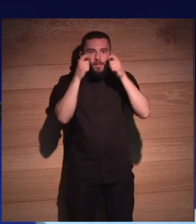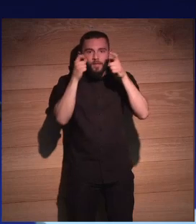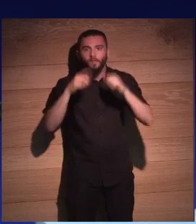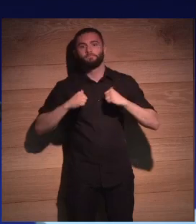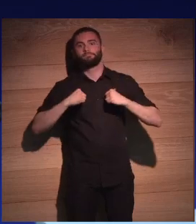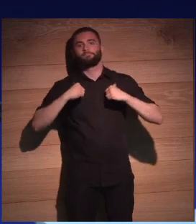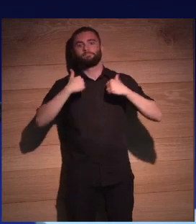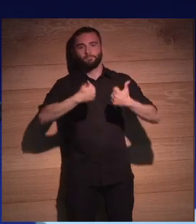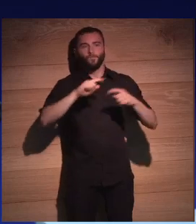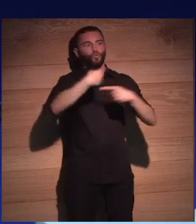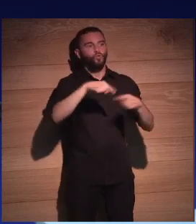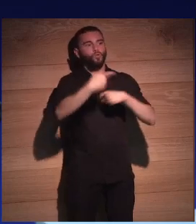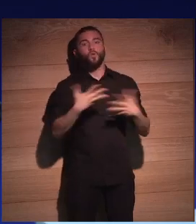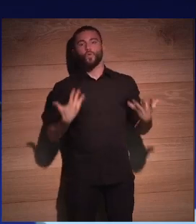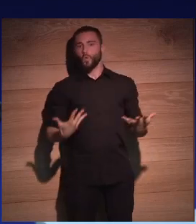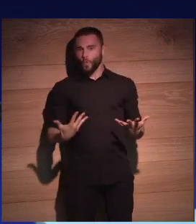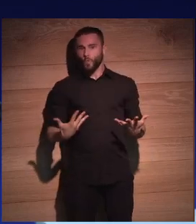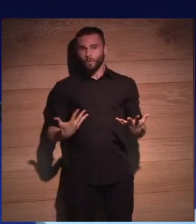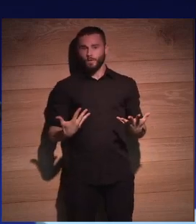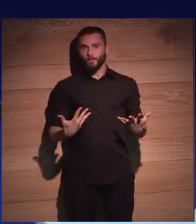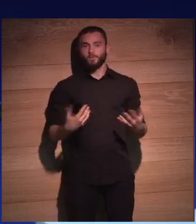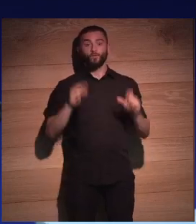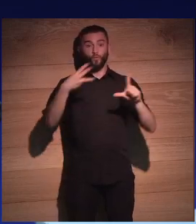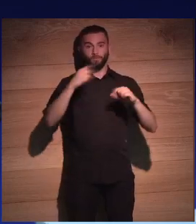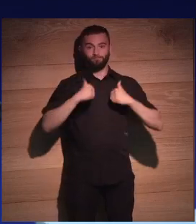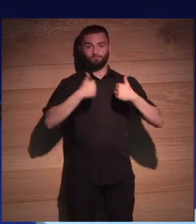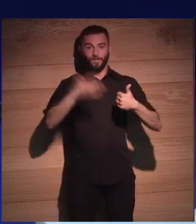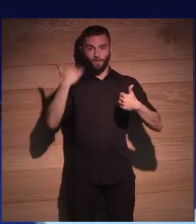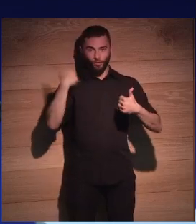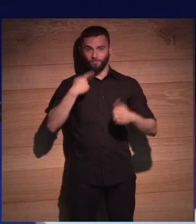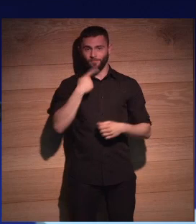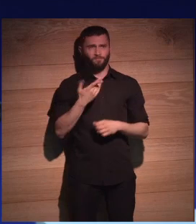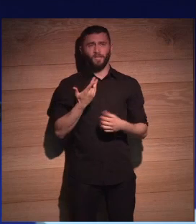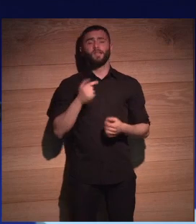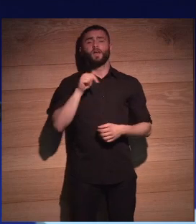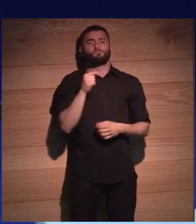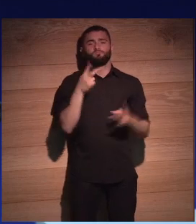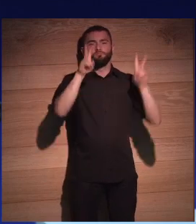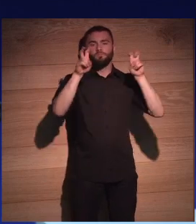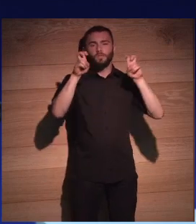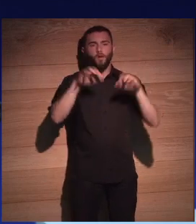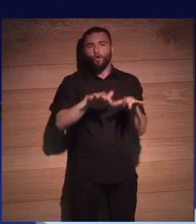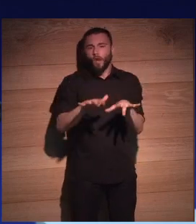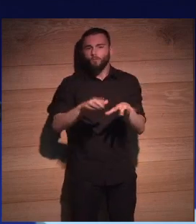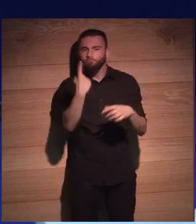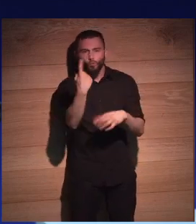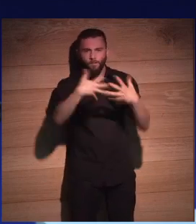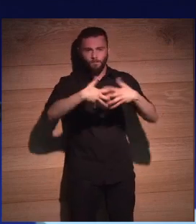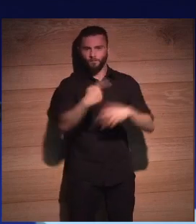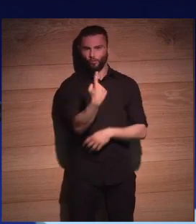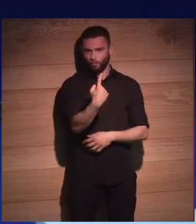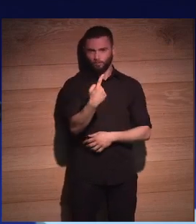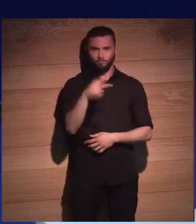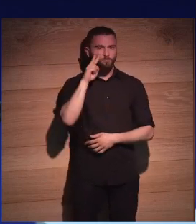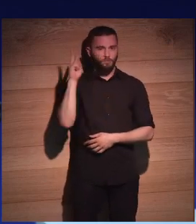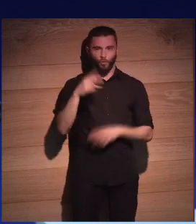cuenta de las consecuencias que tiene. Cuando la web empezó, como yo decía, era una cuestión de un ordenador. Ya lo